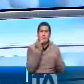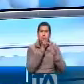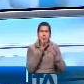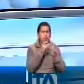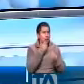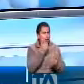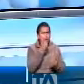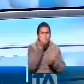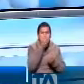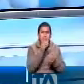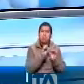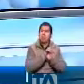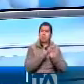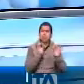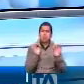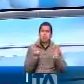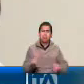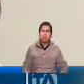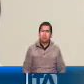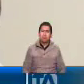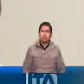con el Ministerio de Salud.